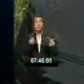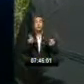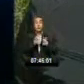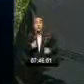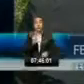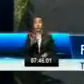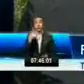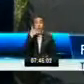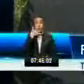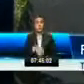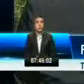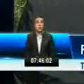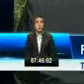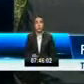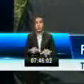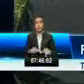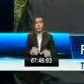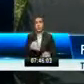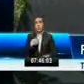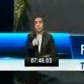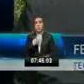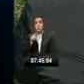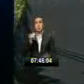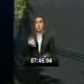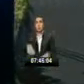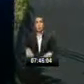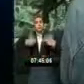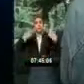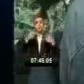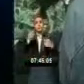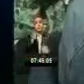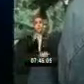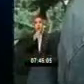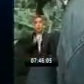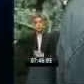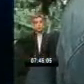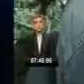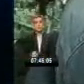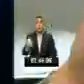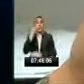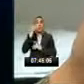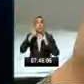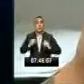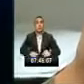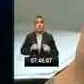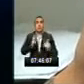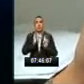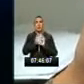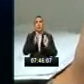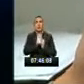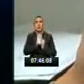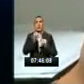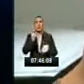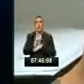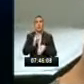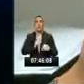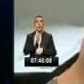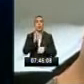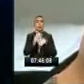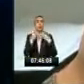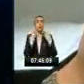teléfono o con tu computadora que tenga una videocámara y un micrófono. Antes de la emergencia sanitaria, WhatsApp era la aplicación que en Ecuador se